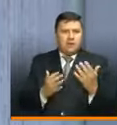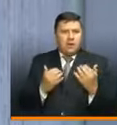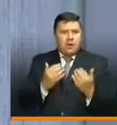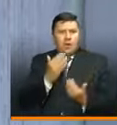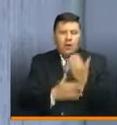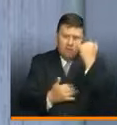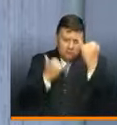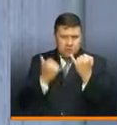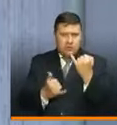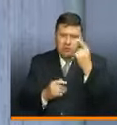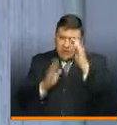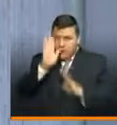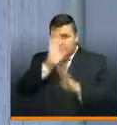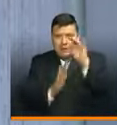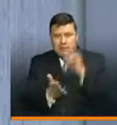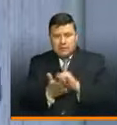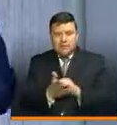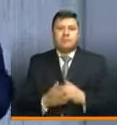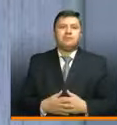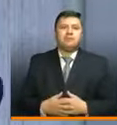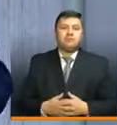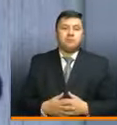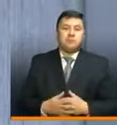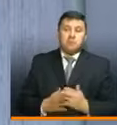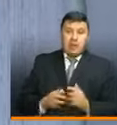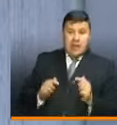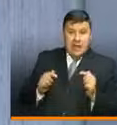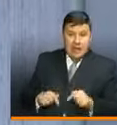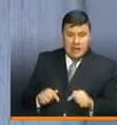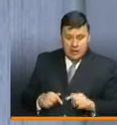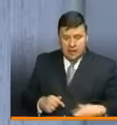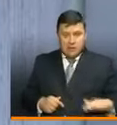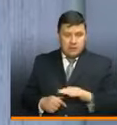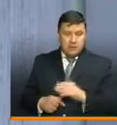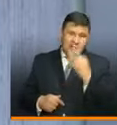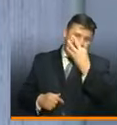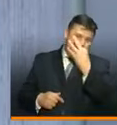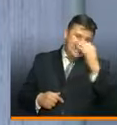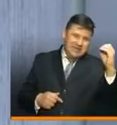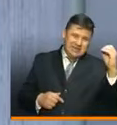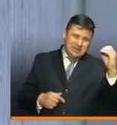innovación y del emprendimiento mismo. El hecho de aquí tener